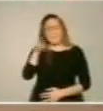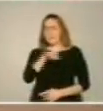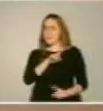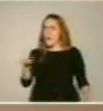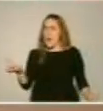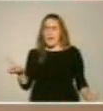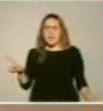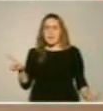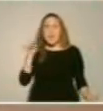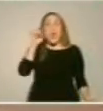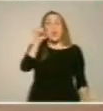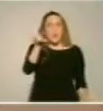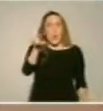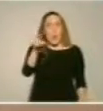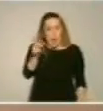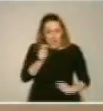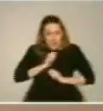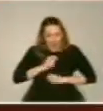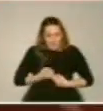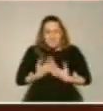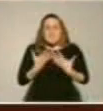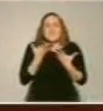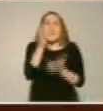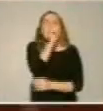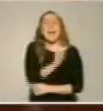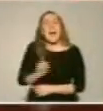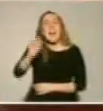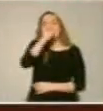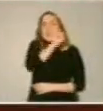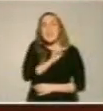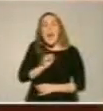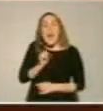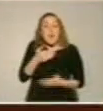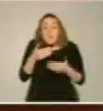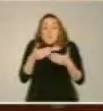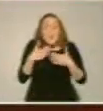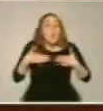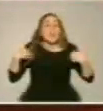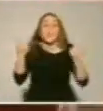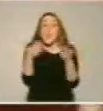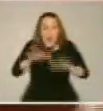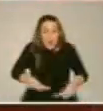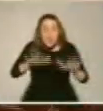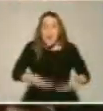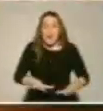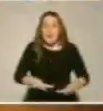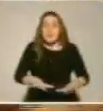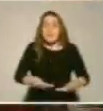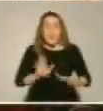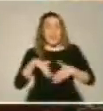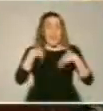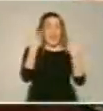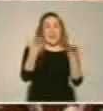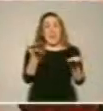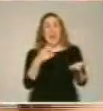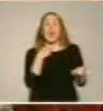eres quien me hace cantar, y hasta que tú quieras, aquí voy a estar. Te regalo